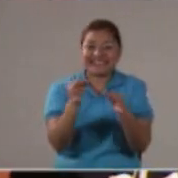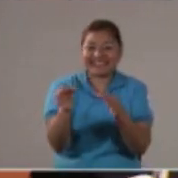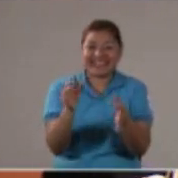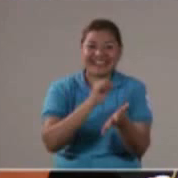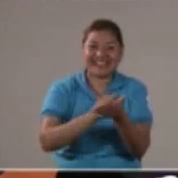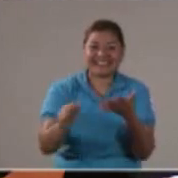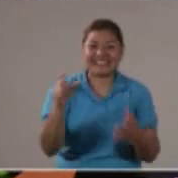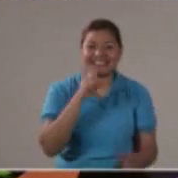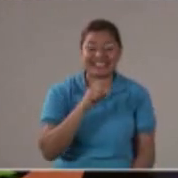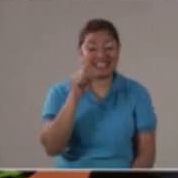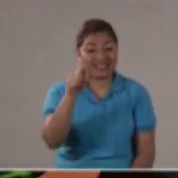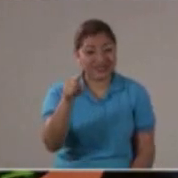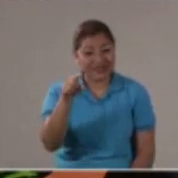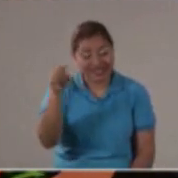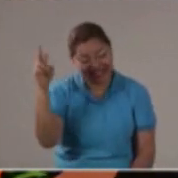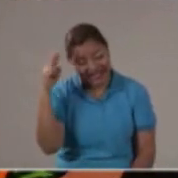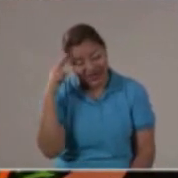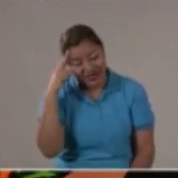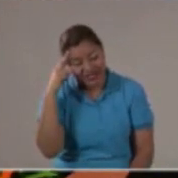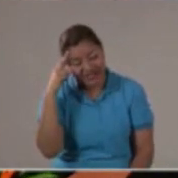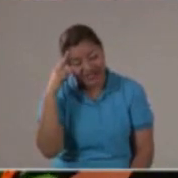Recuérdate de tus enemigos